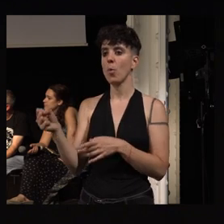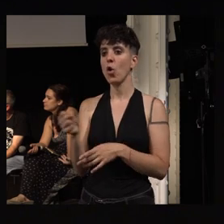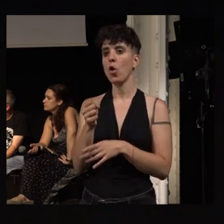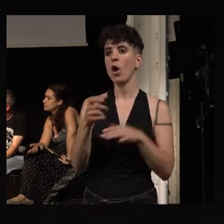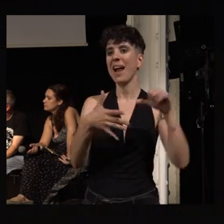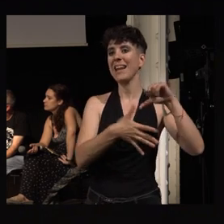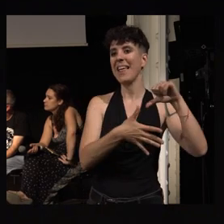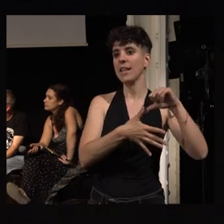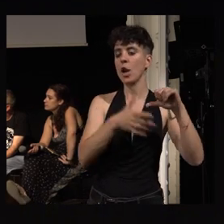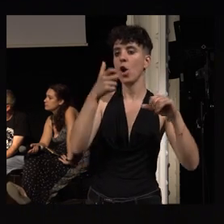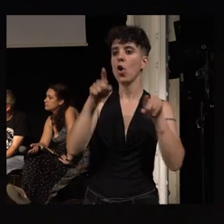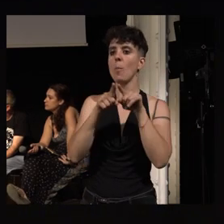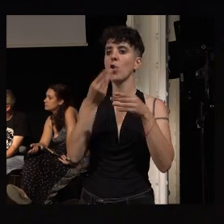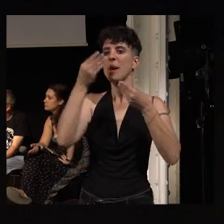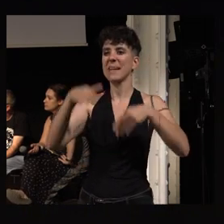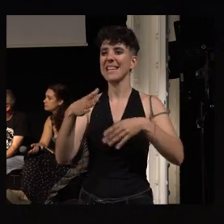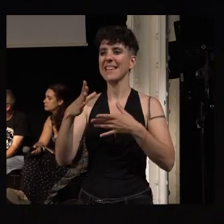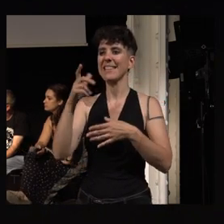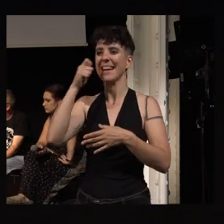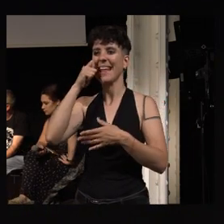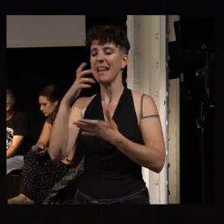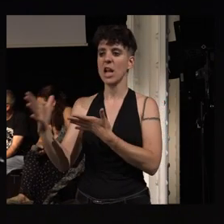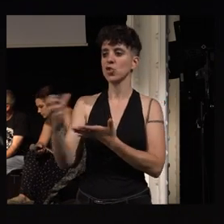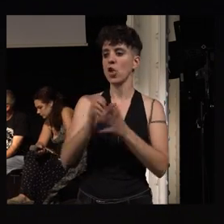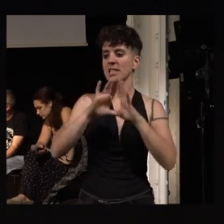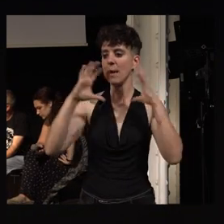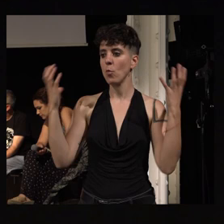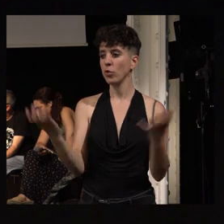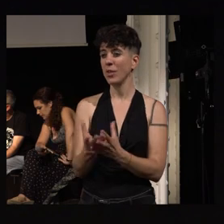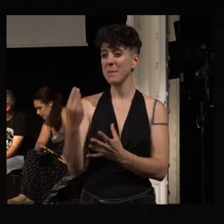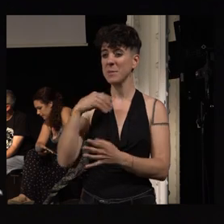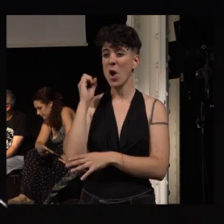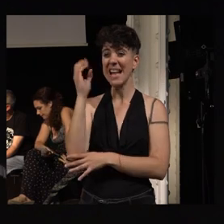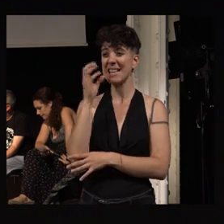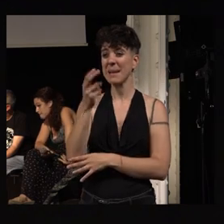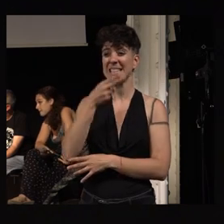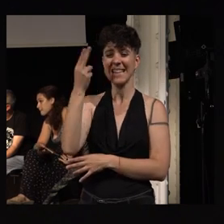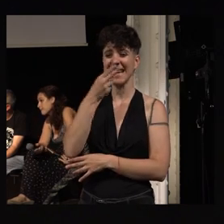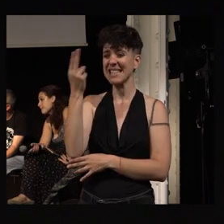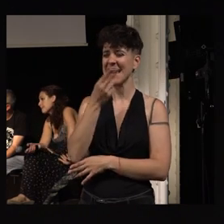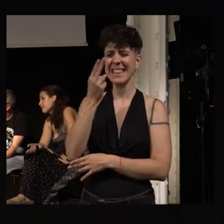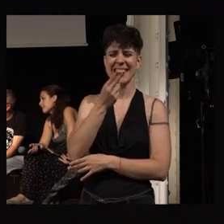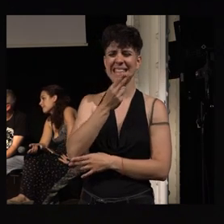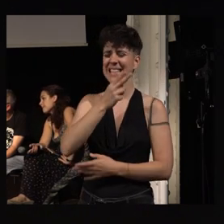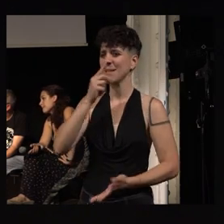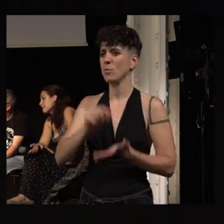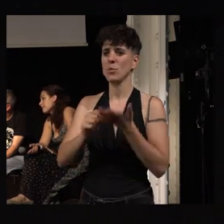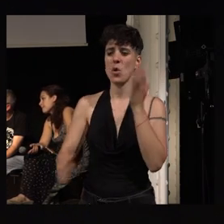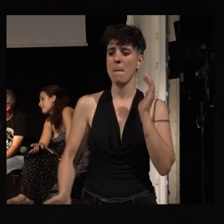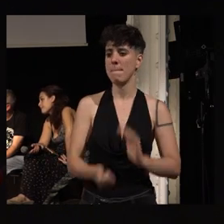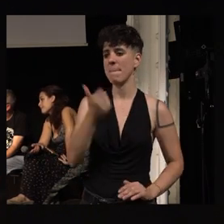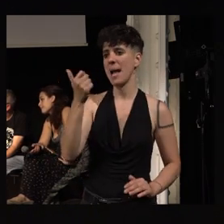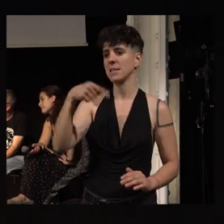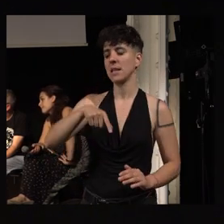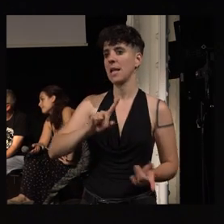las racializadas del mundo, y creo que fue una de las asambleas más interesantes y que más cambios